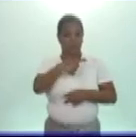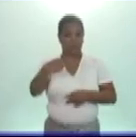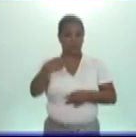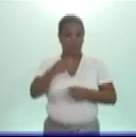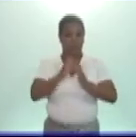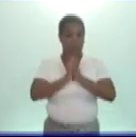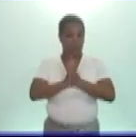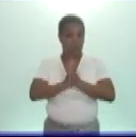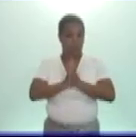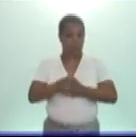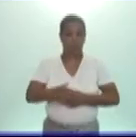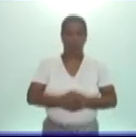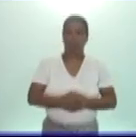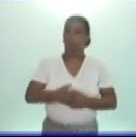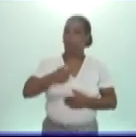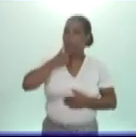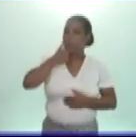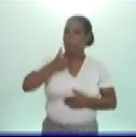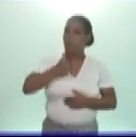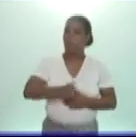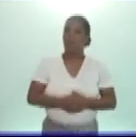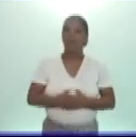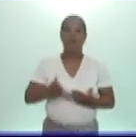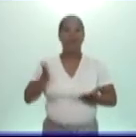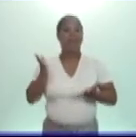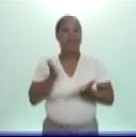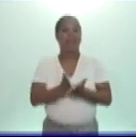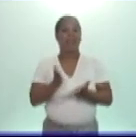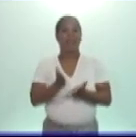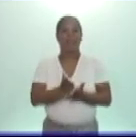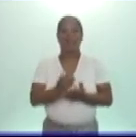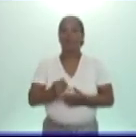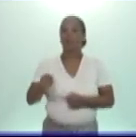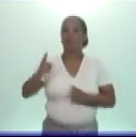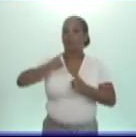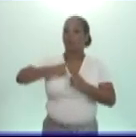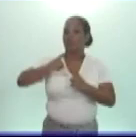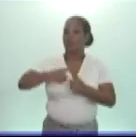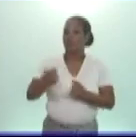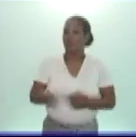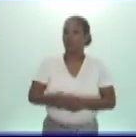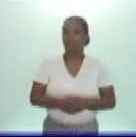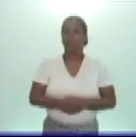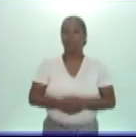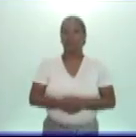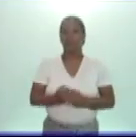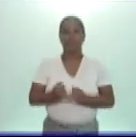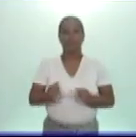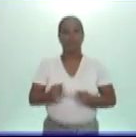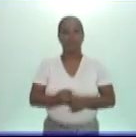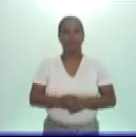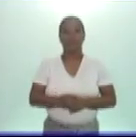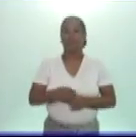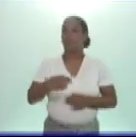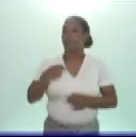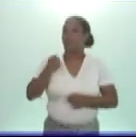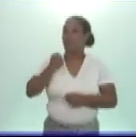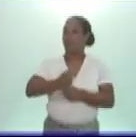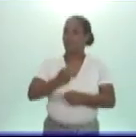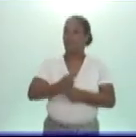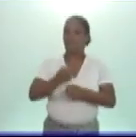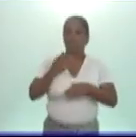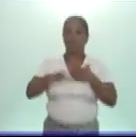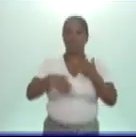favor. Bueno, de estudio independiente, ¿qué vamos a hacer? Vamos a trabajar en los